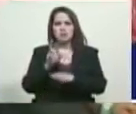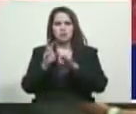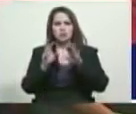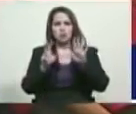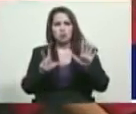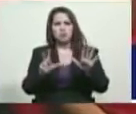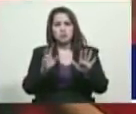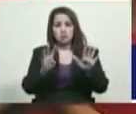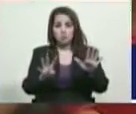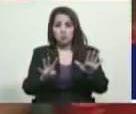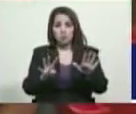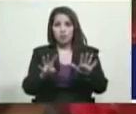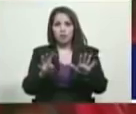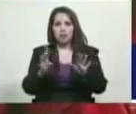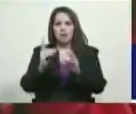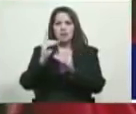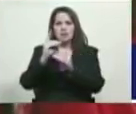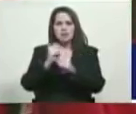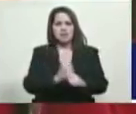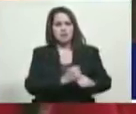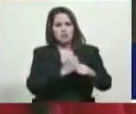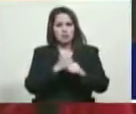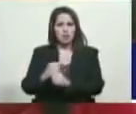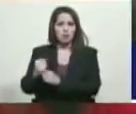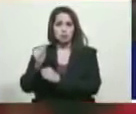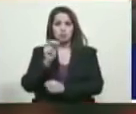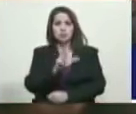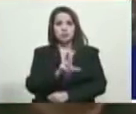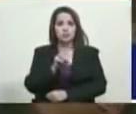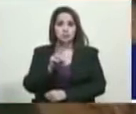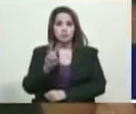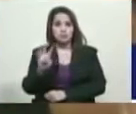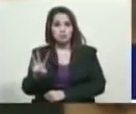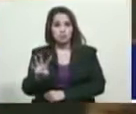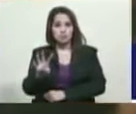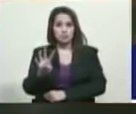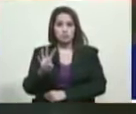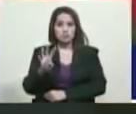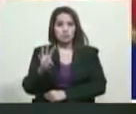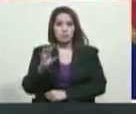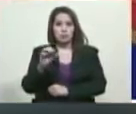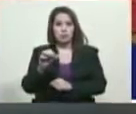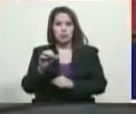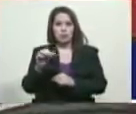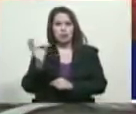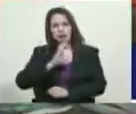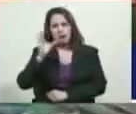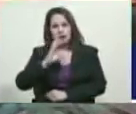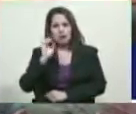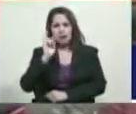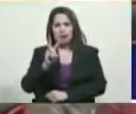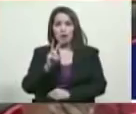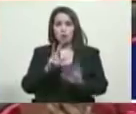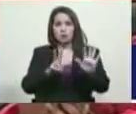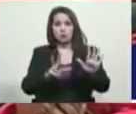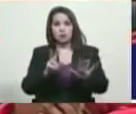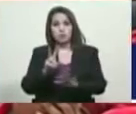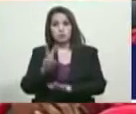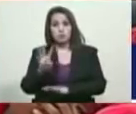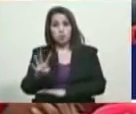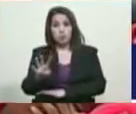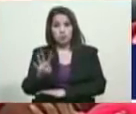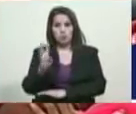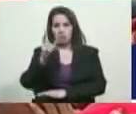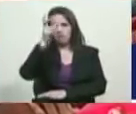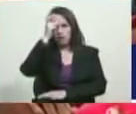389. Delta Macuro, 324. Distrito Capital, 824. Falcón,